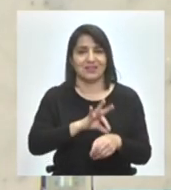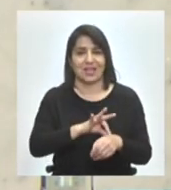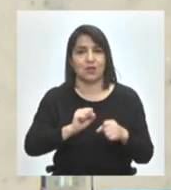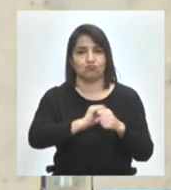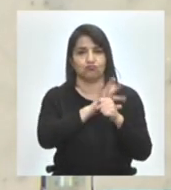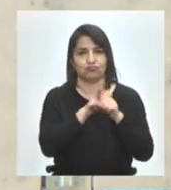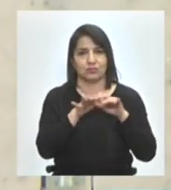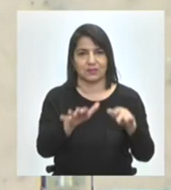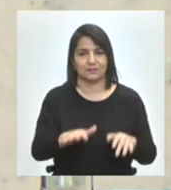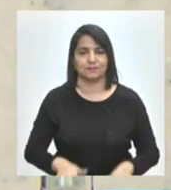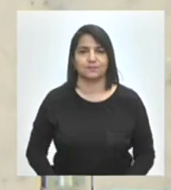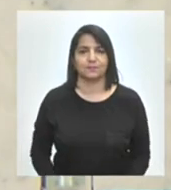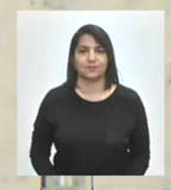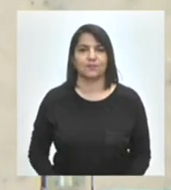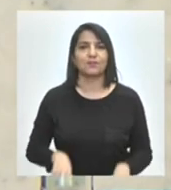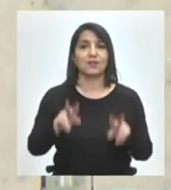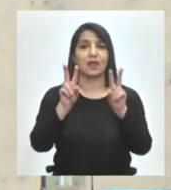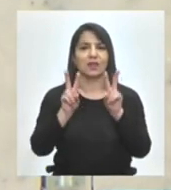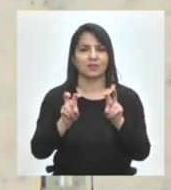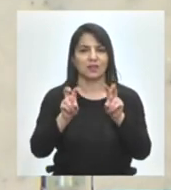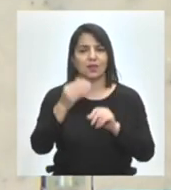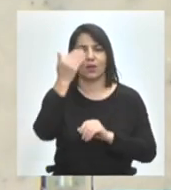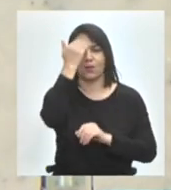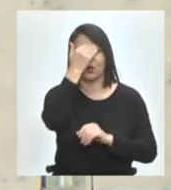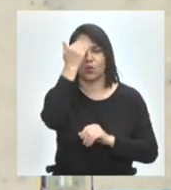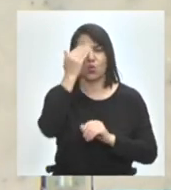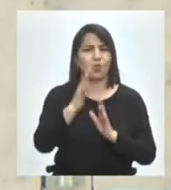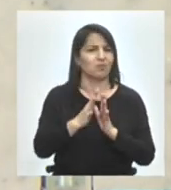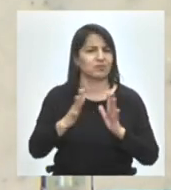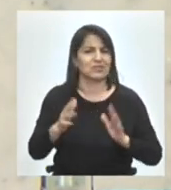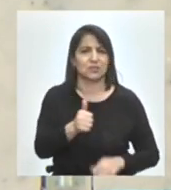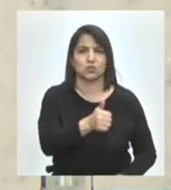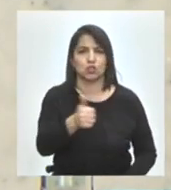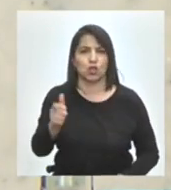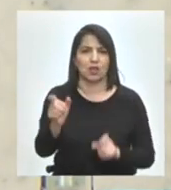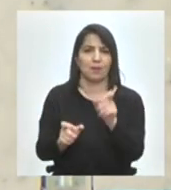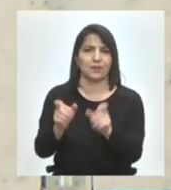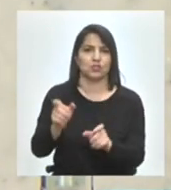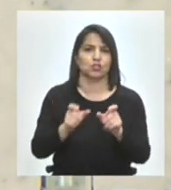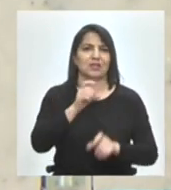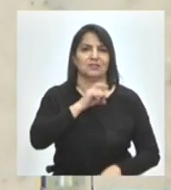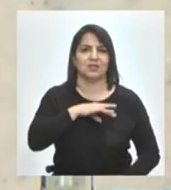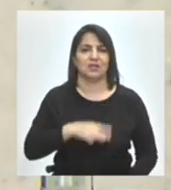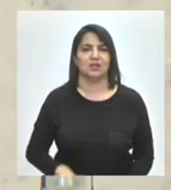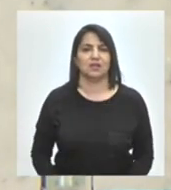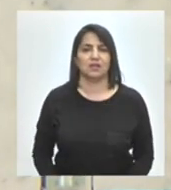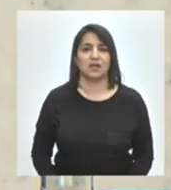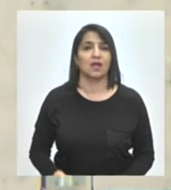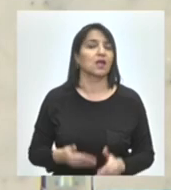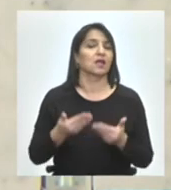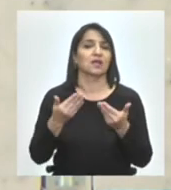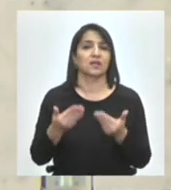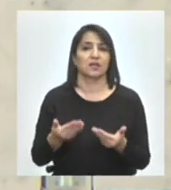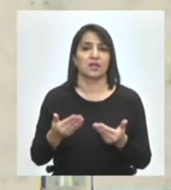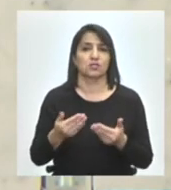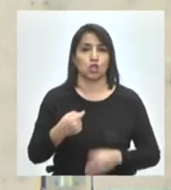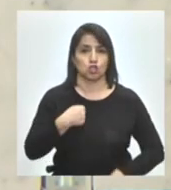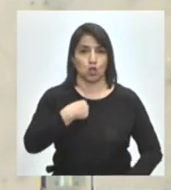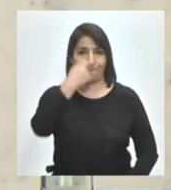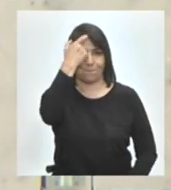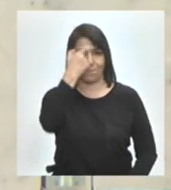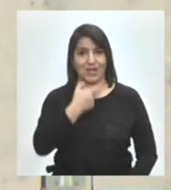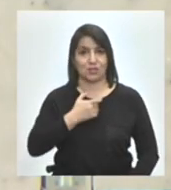Hay un tema que preocupa enormemente a todos los chilenos y chilenas y en el cual, a título